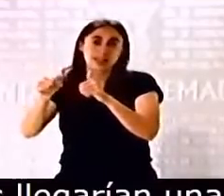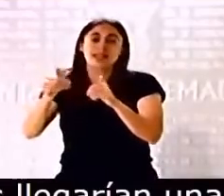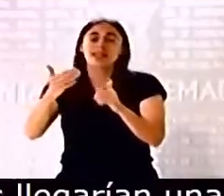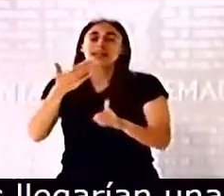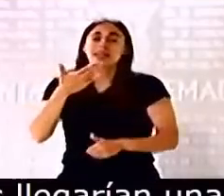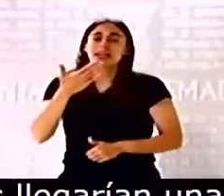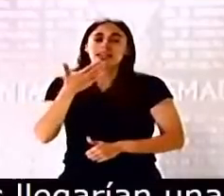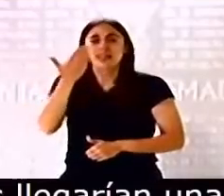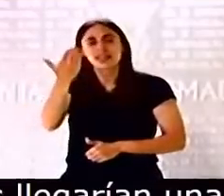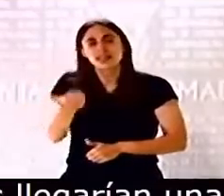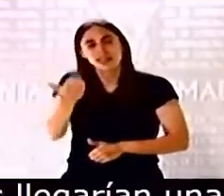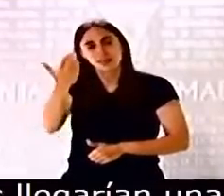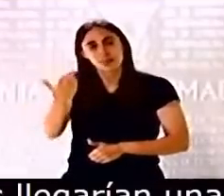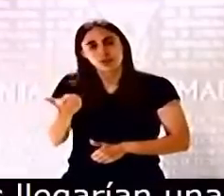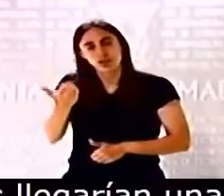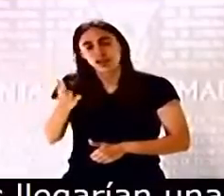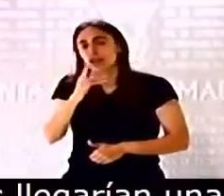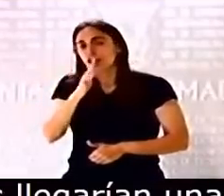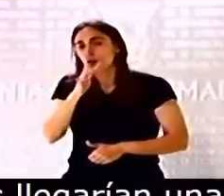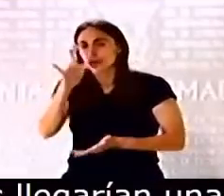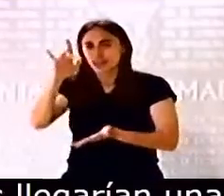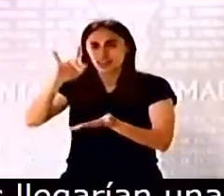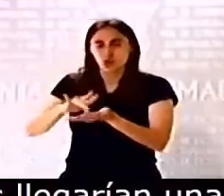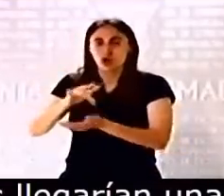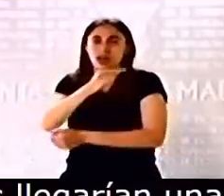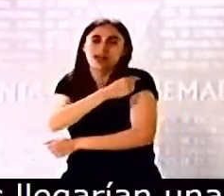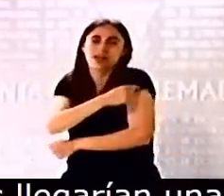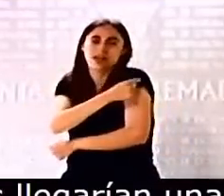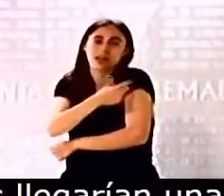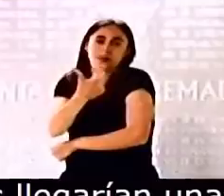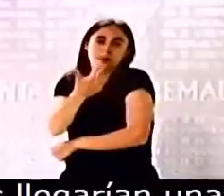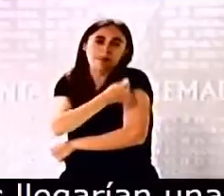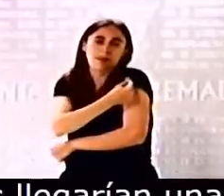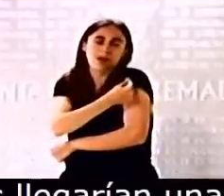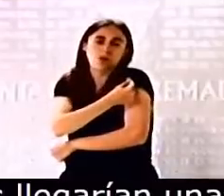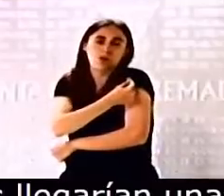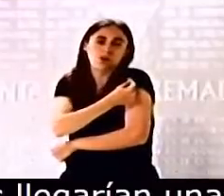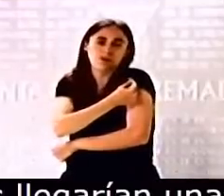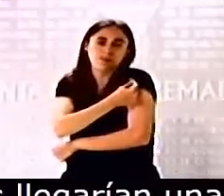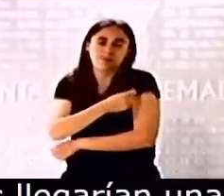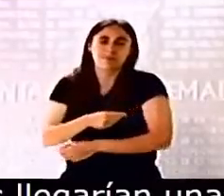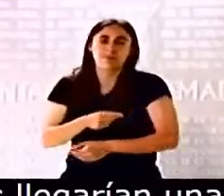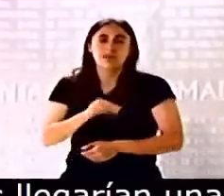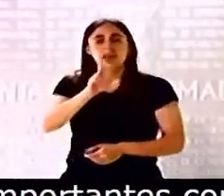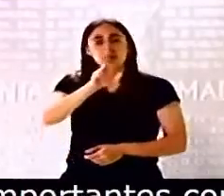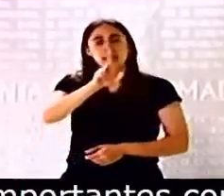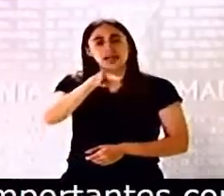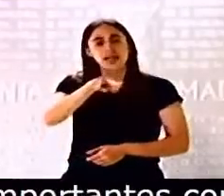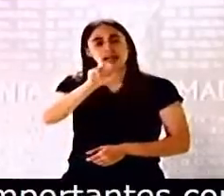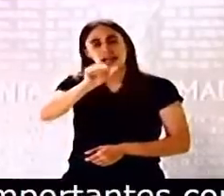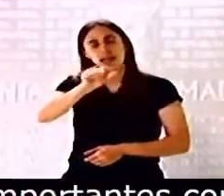tan importantes como las que estamos vacunando ahora mismo con las vacunas de RNA mensajero.